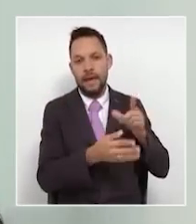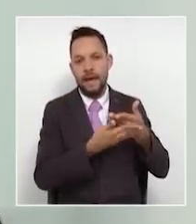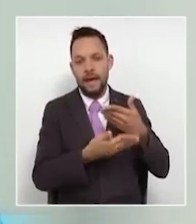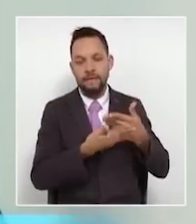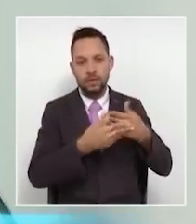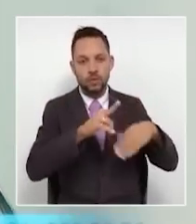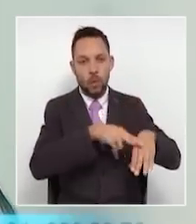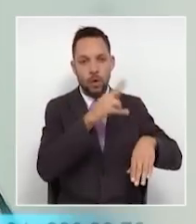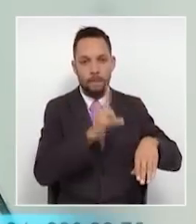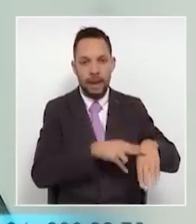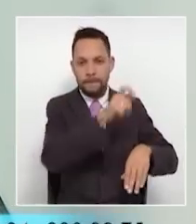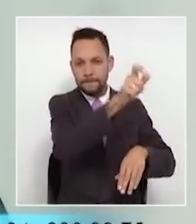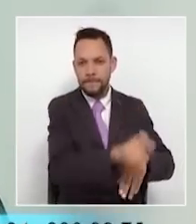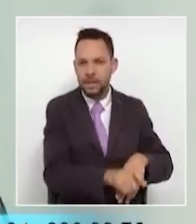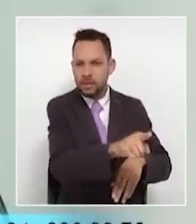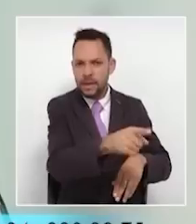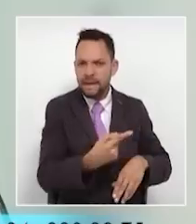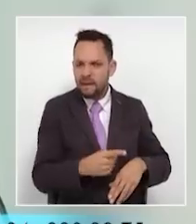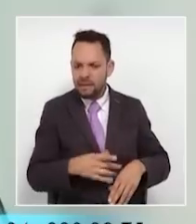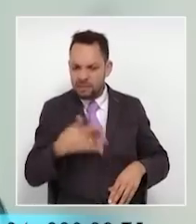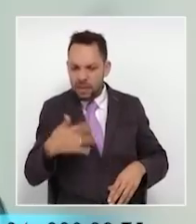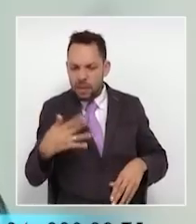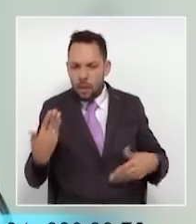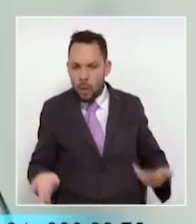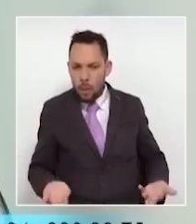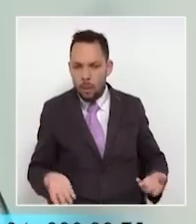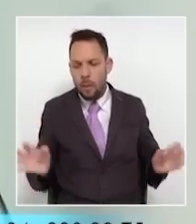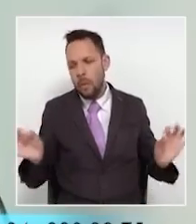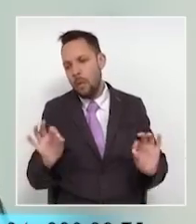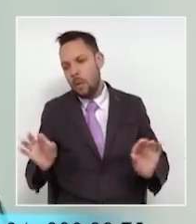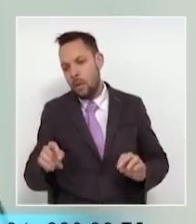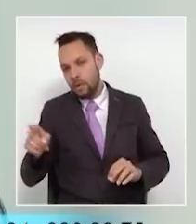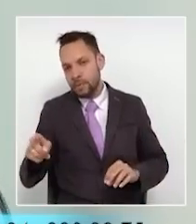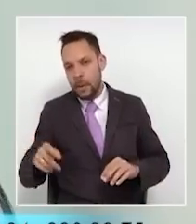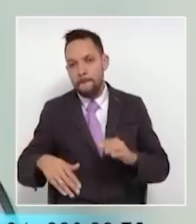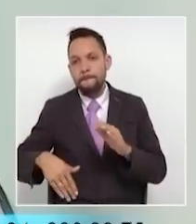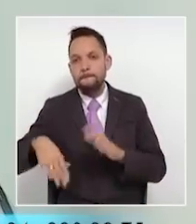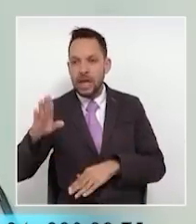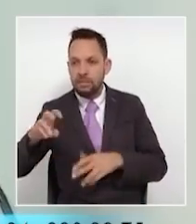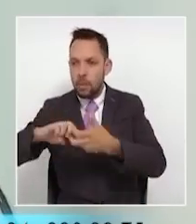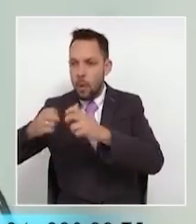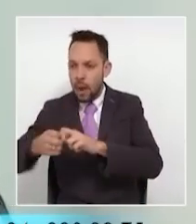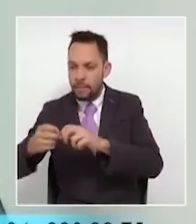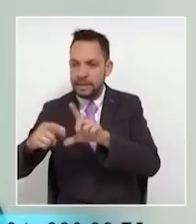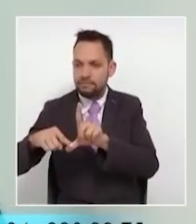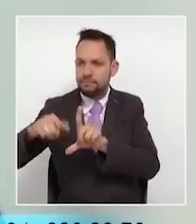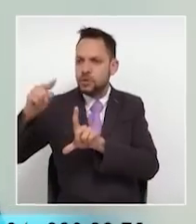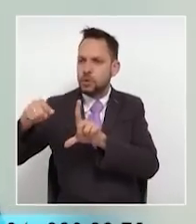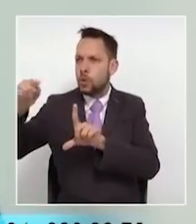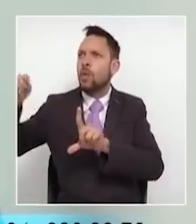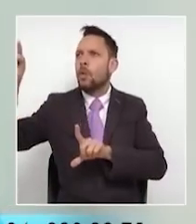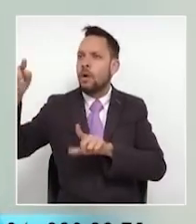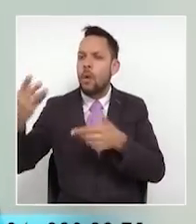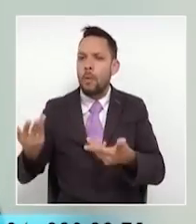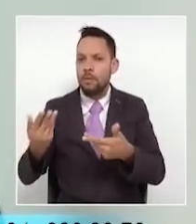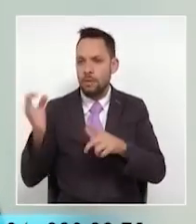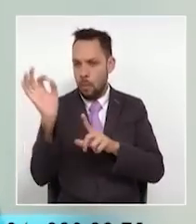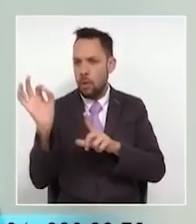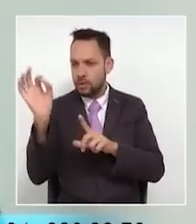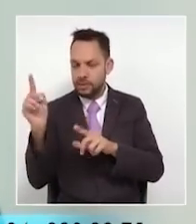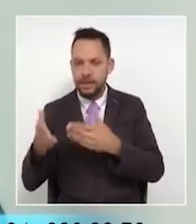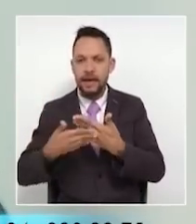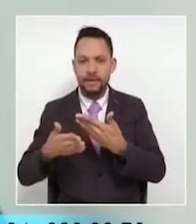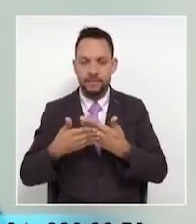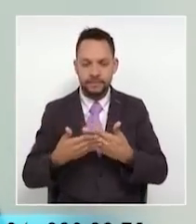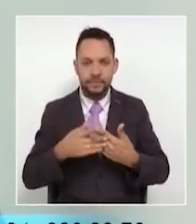y una población en donde sus variables son sin ninguna alteración en la parte emocional vamos a evaluar el estrés la